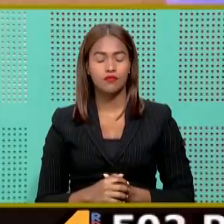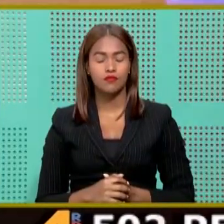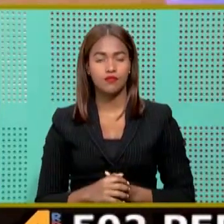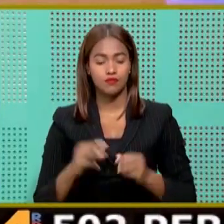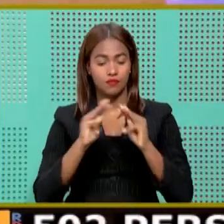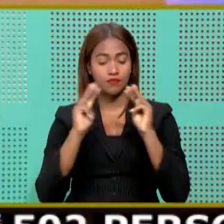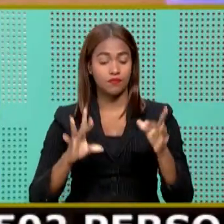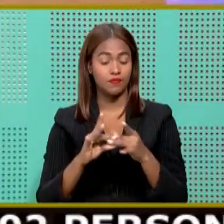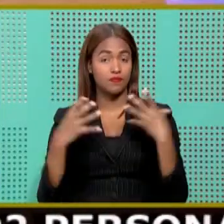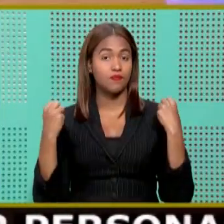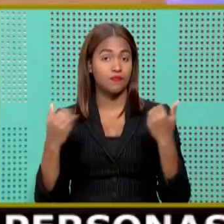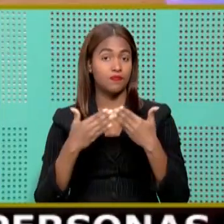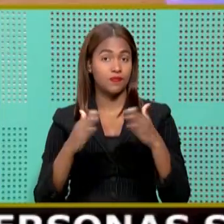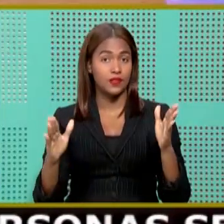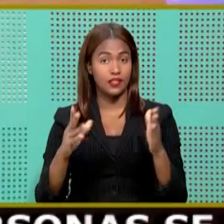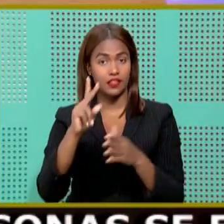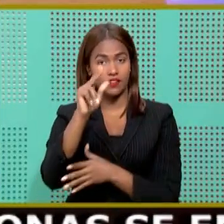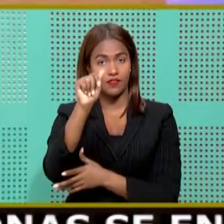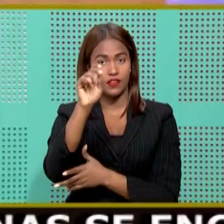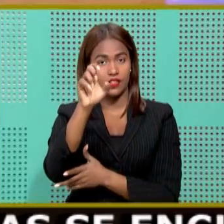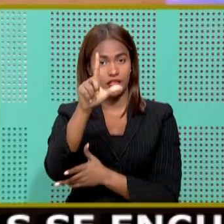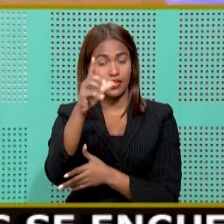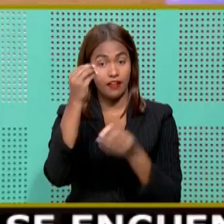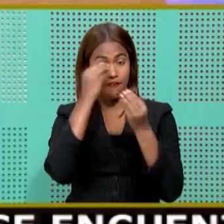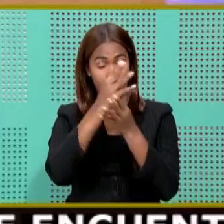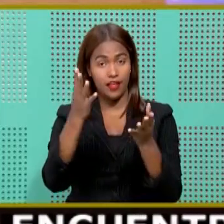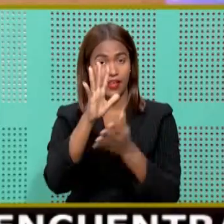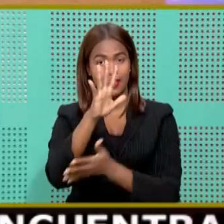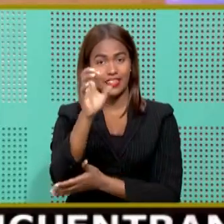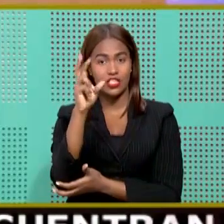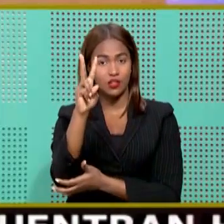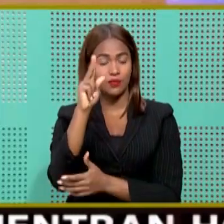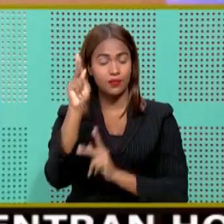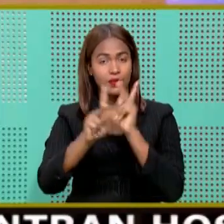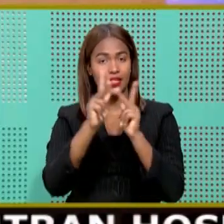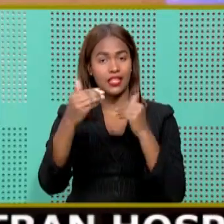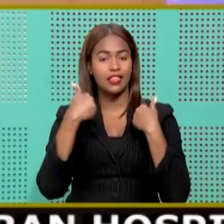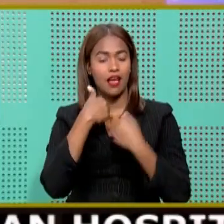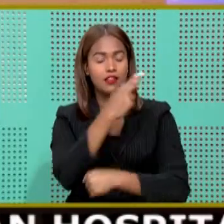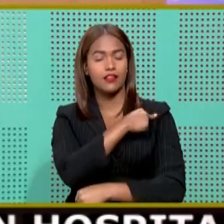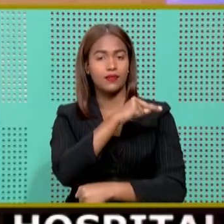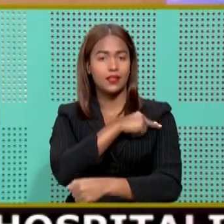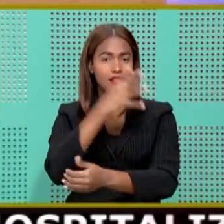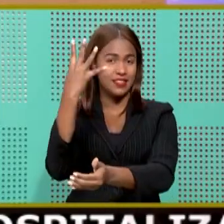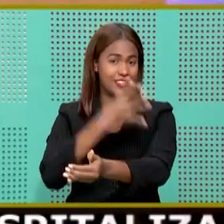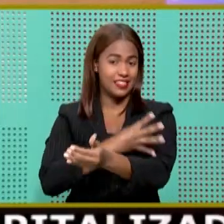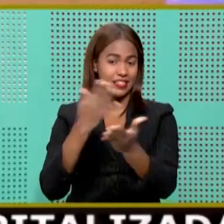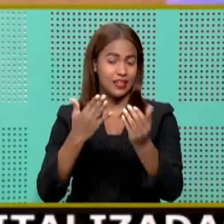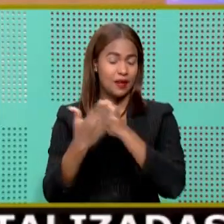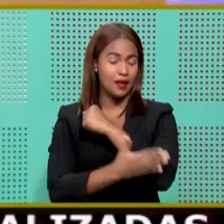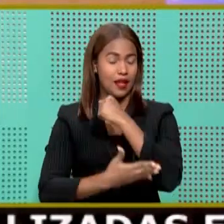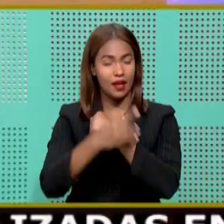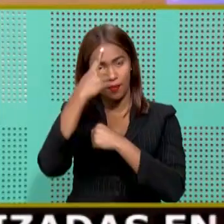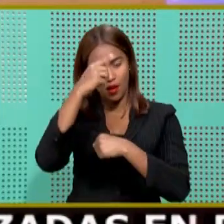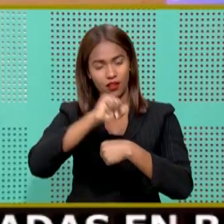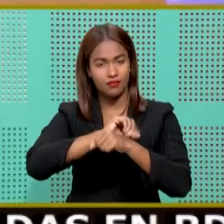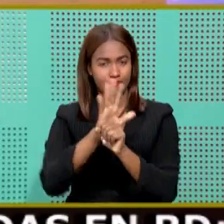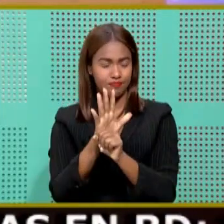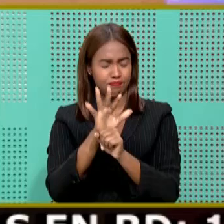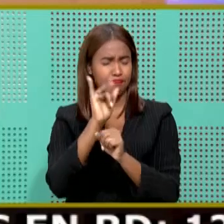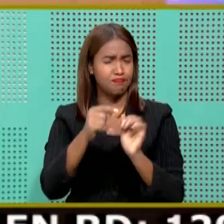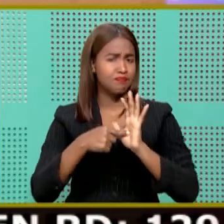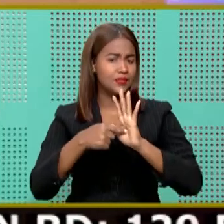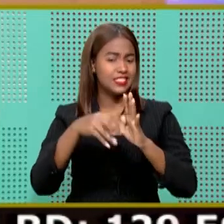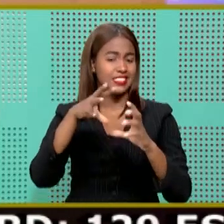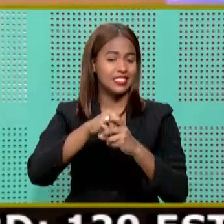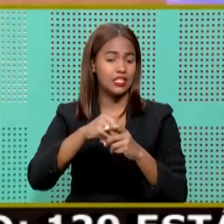El ministro de Salud Pública, Rafael Sánchez Cárdenas, informó que 502 personas se encuentran hospitalizadas en el país a causa del COVID-19, lo que